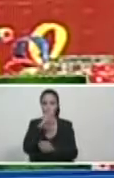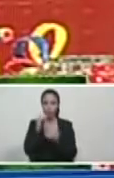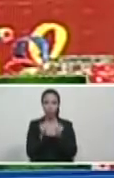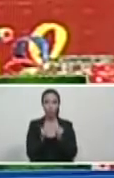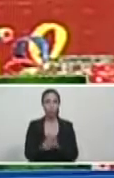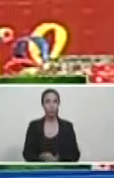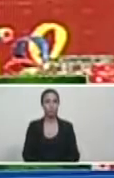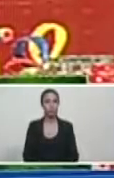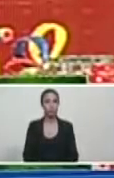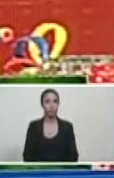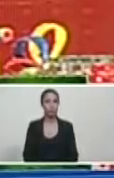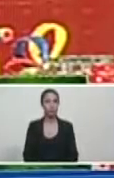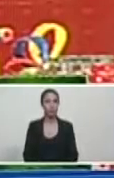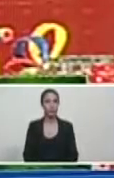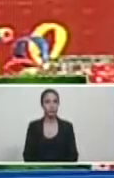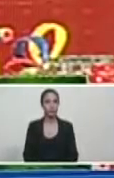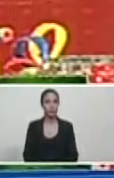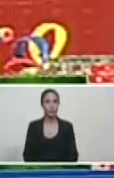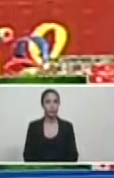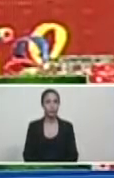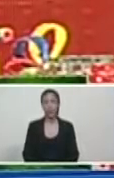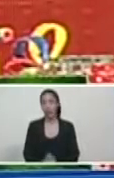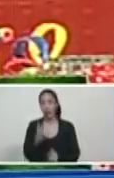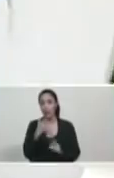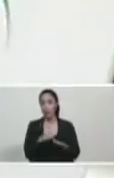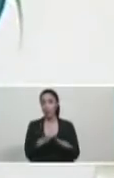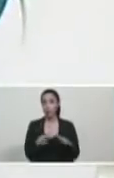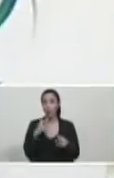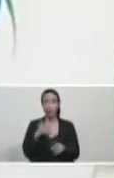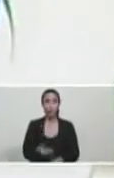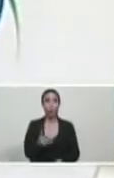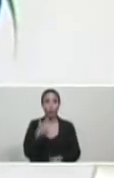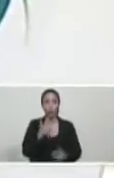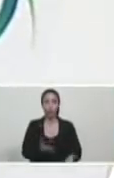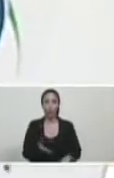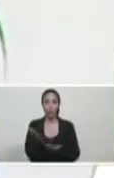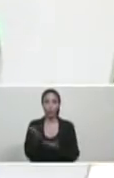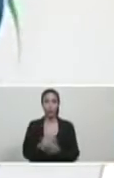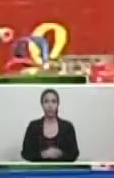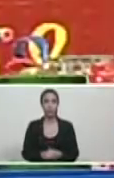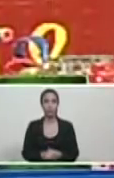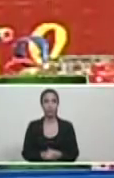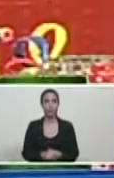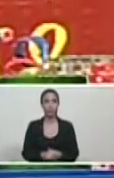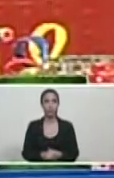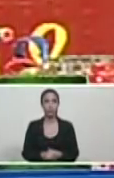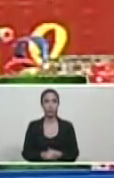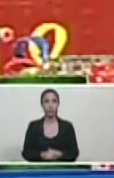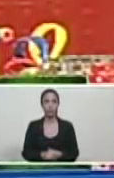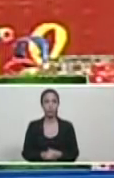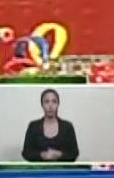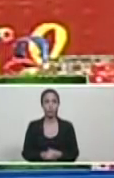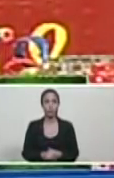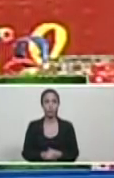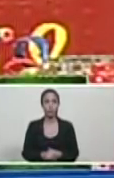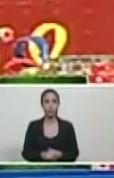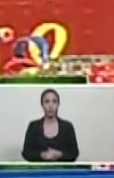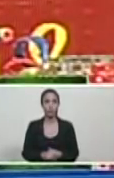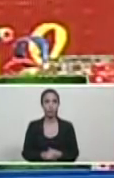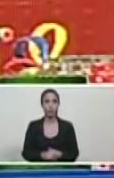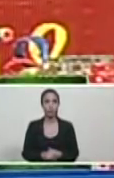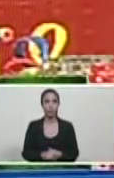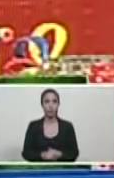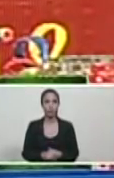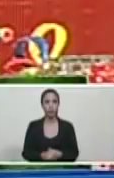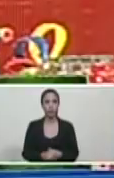Esas conclusiones valen más que oro, más que petróleo, más que nada. Más que todo, ¿ah? Porque vienen de la